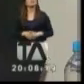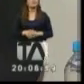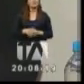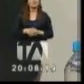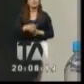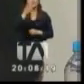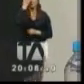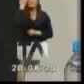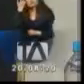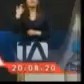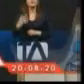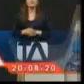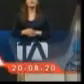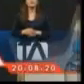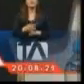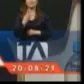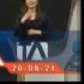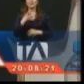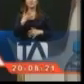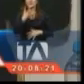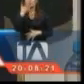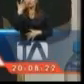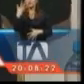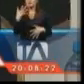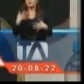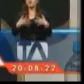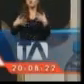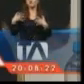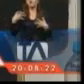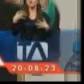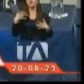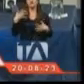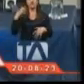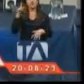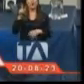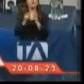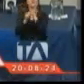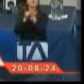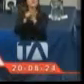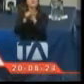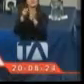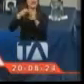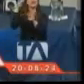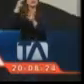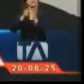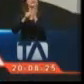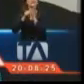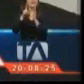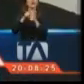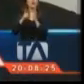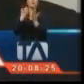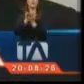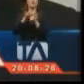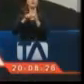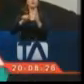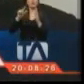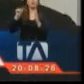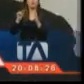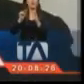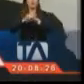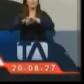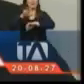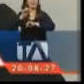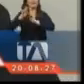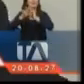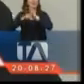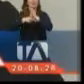Es decir, visiblemente molesta, la exministra de Finanzas dedicó más de 30 minutos a explicar que se